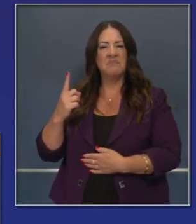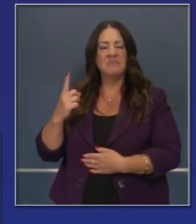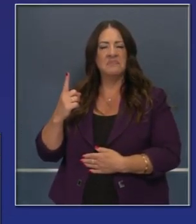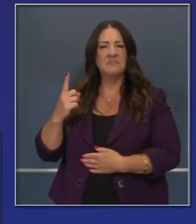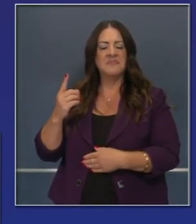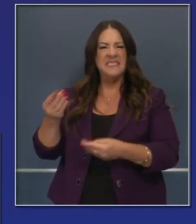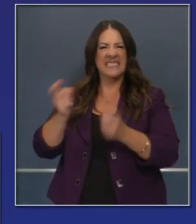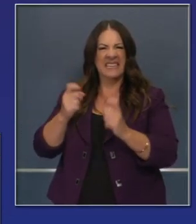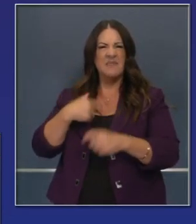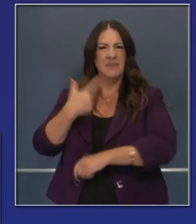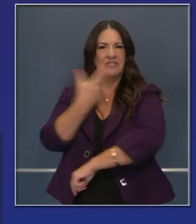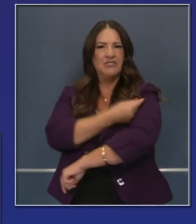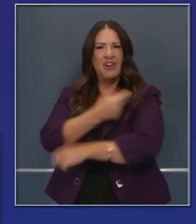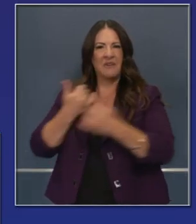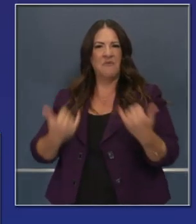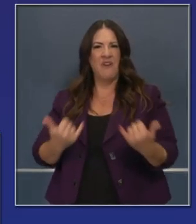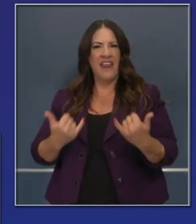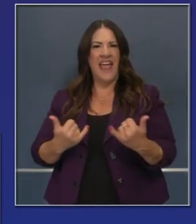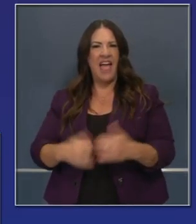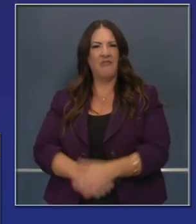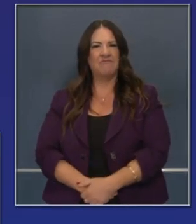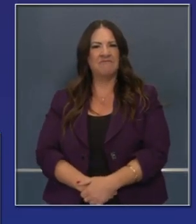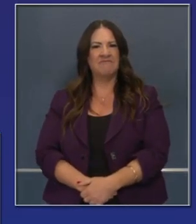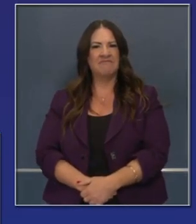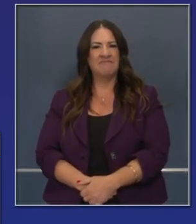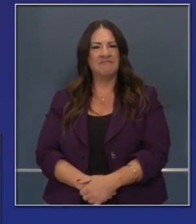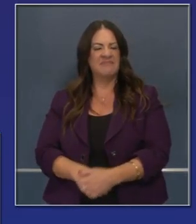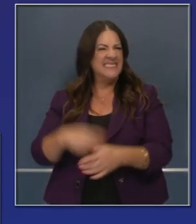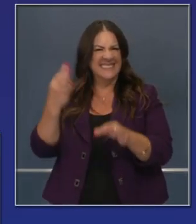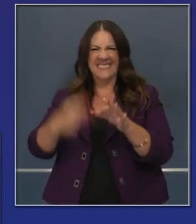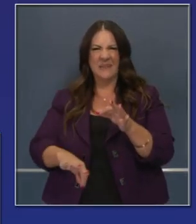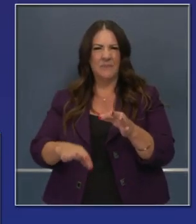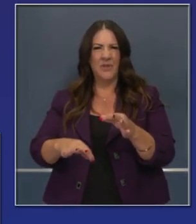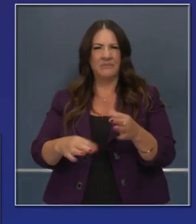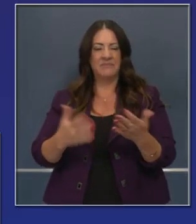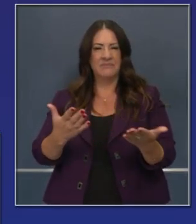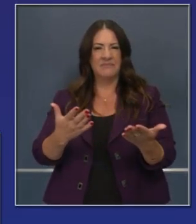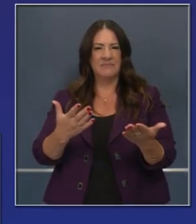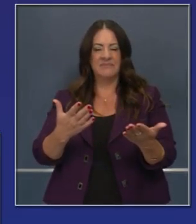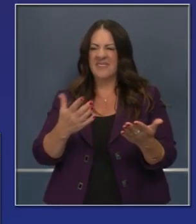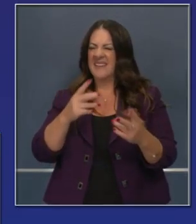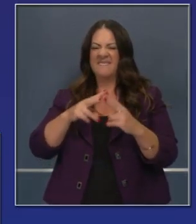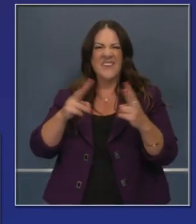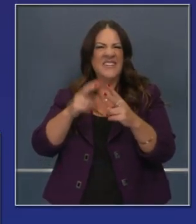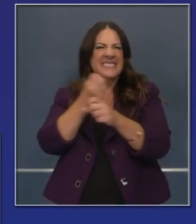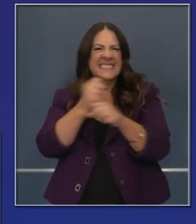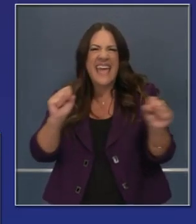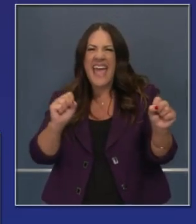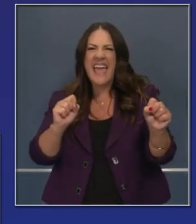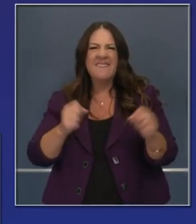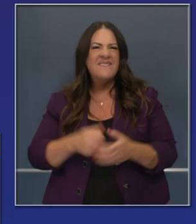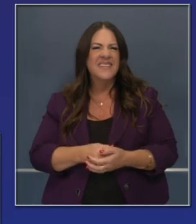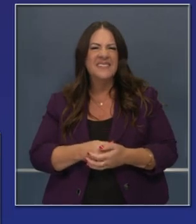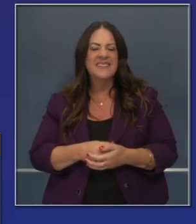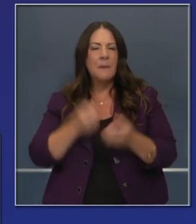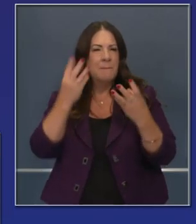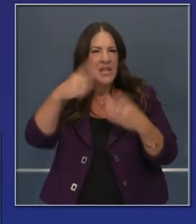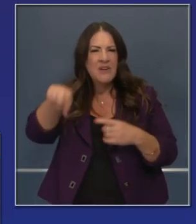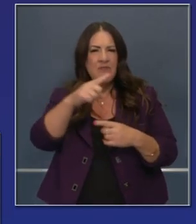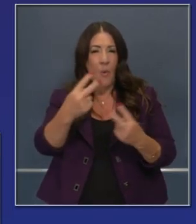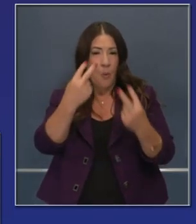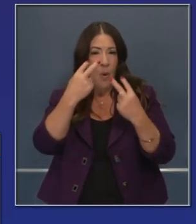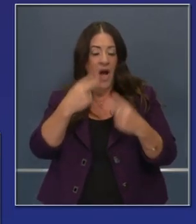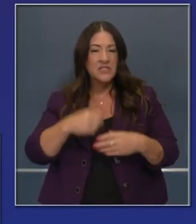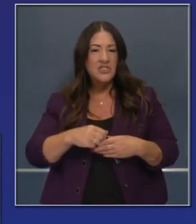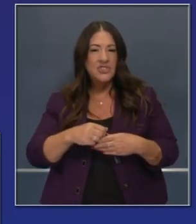para que me den mi vacuna de influenza aquí, para demostrarles cuán fácil se puede